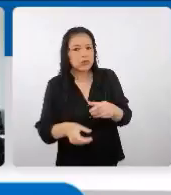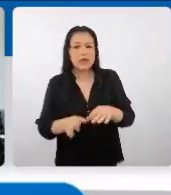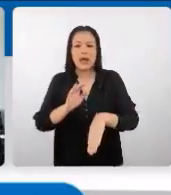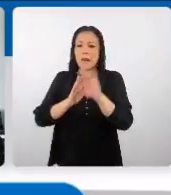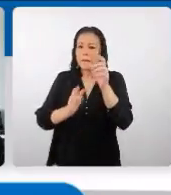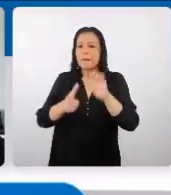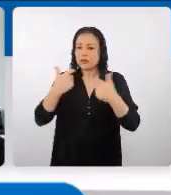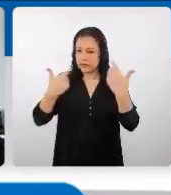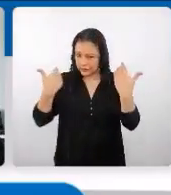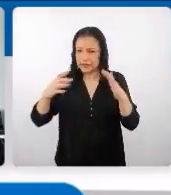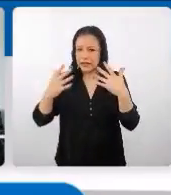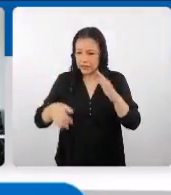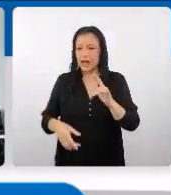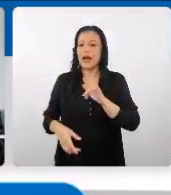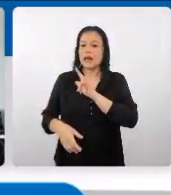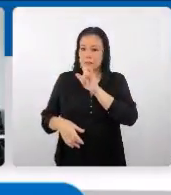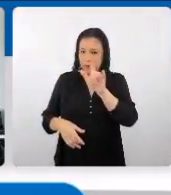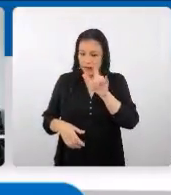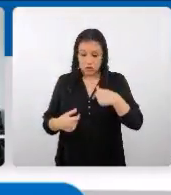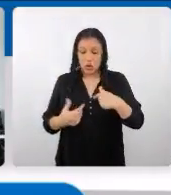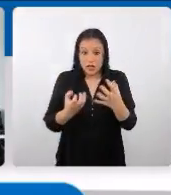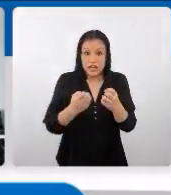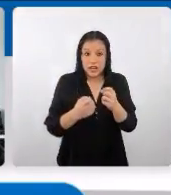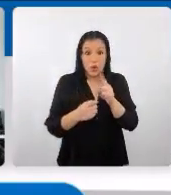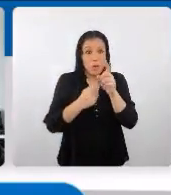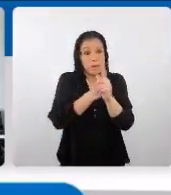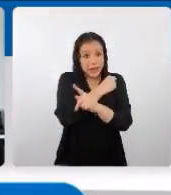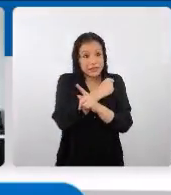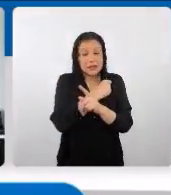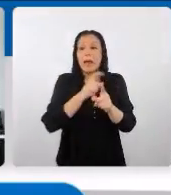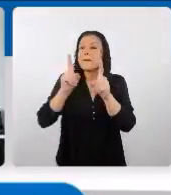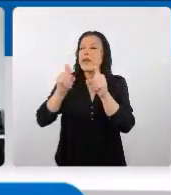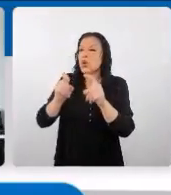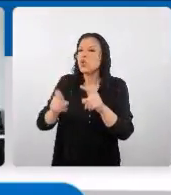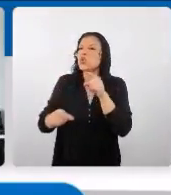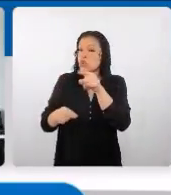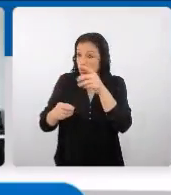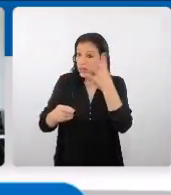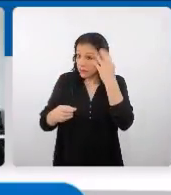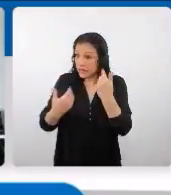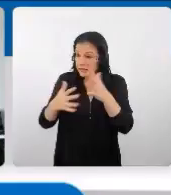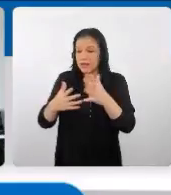personas que ya realizaron viajes a los destinos que le interesan. Mira, observa